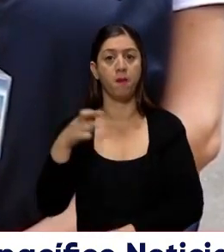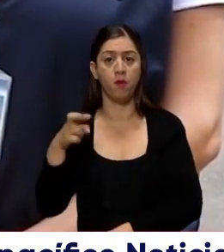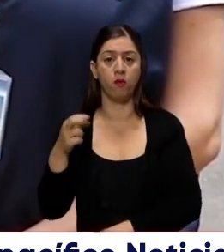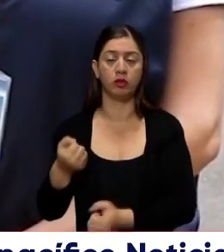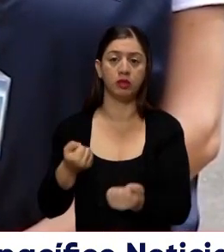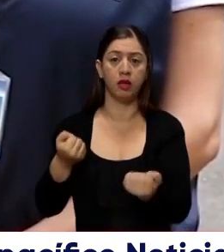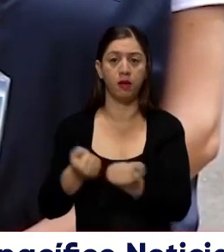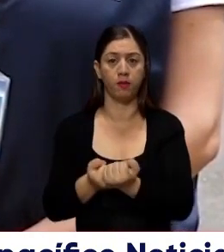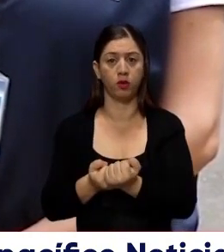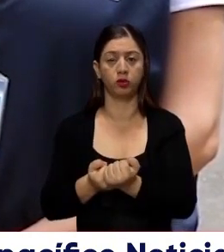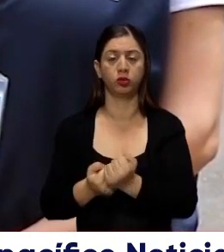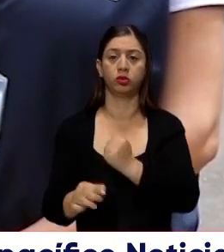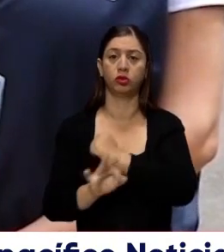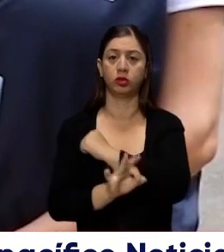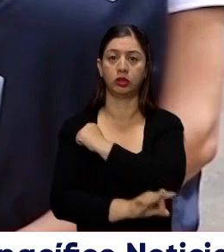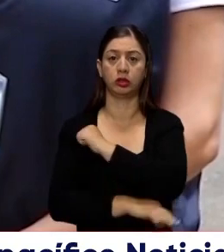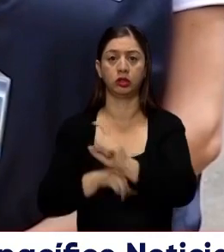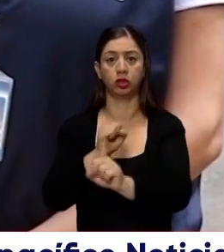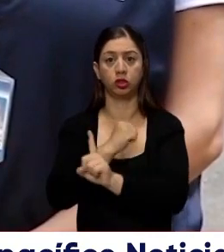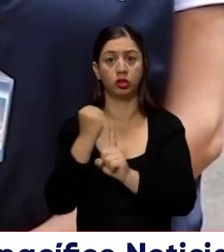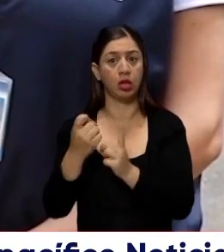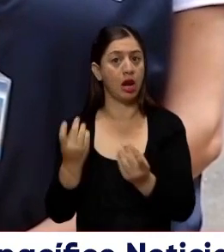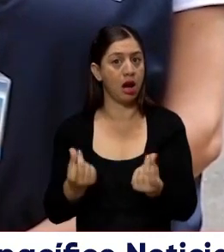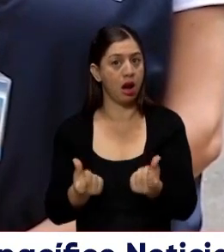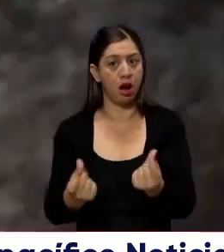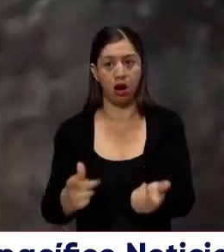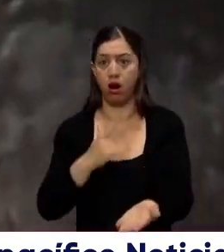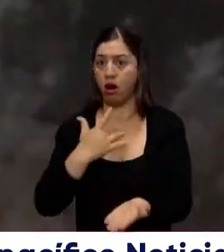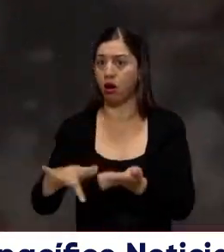apoyo psicosocial con carácter urgente.